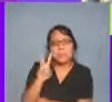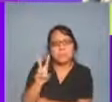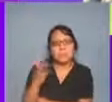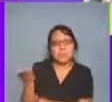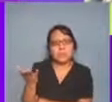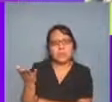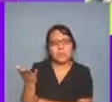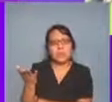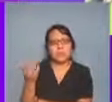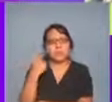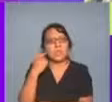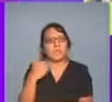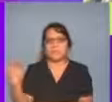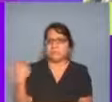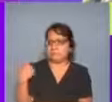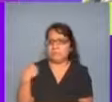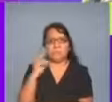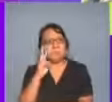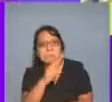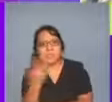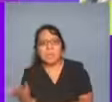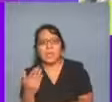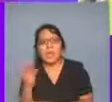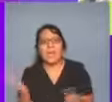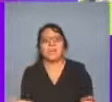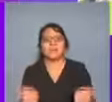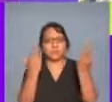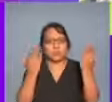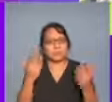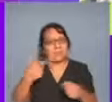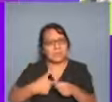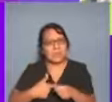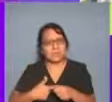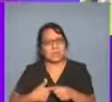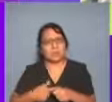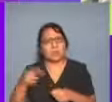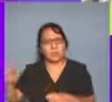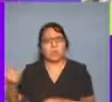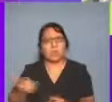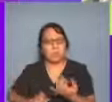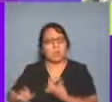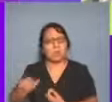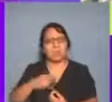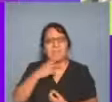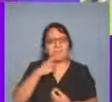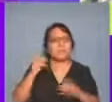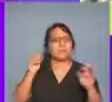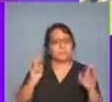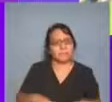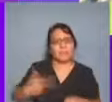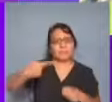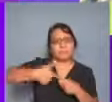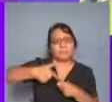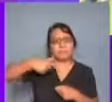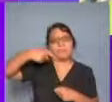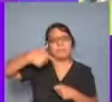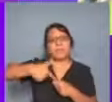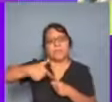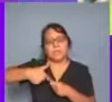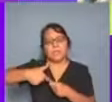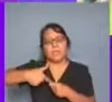información y nos llamó la atención y era algo que también nos comentaban el viernes que por lo menos en Buenos Aires la nafta El